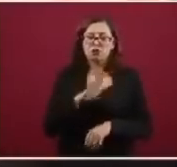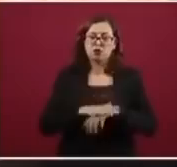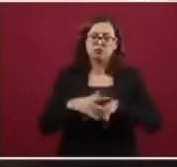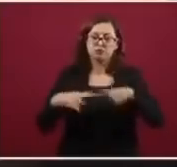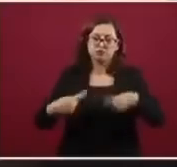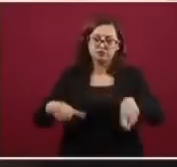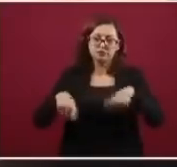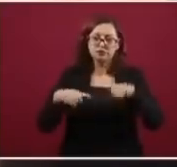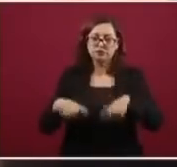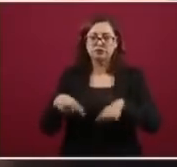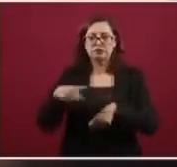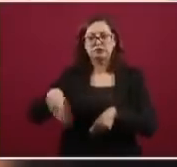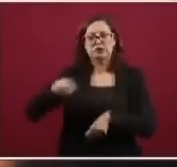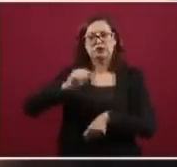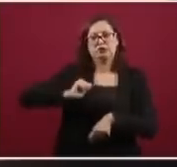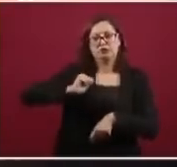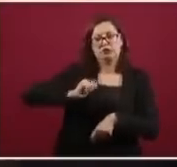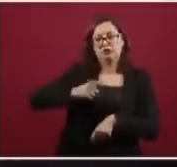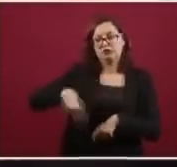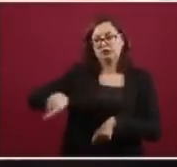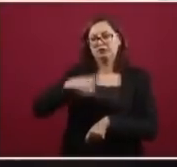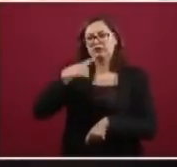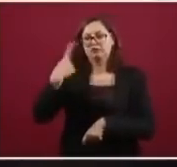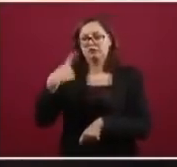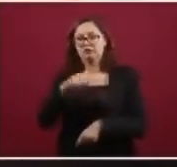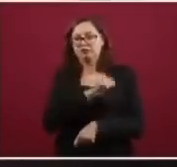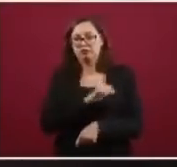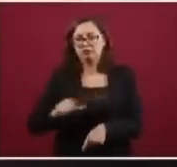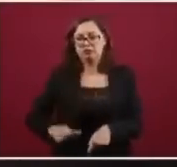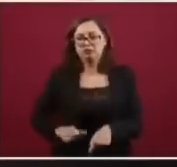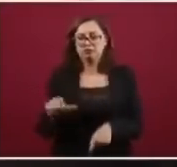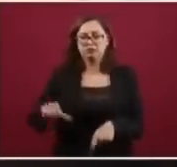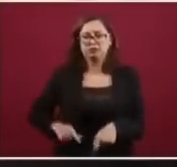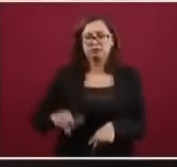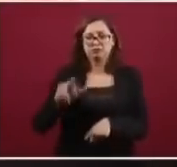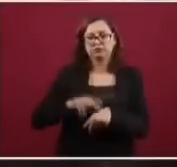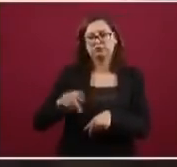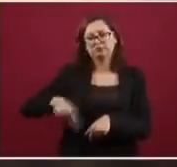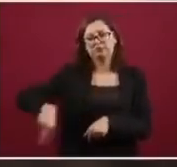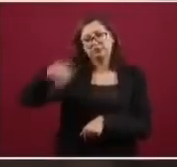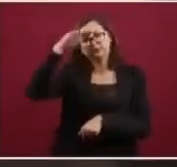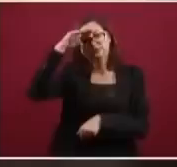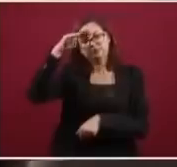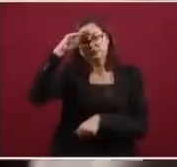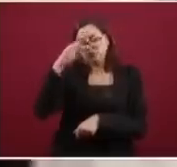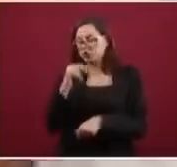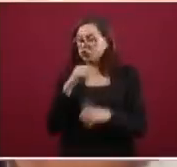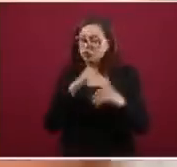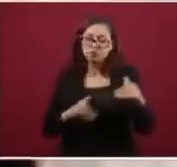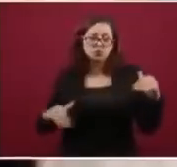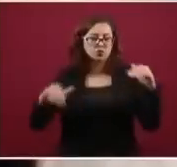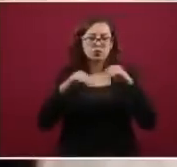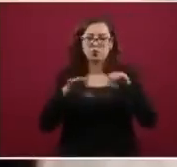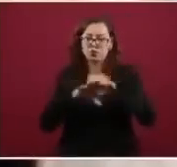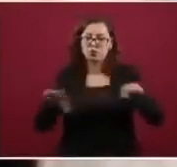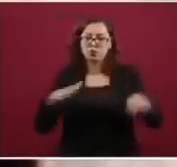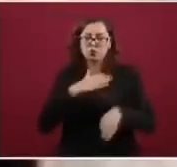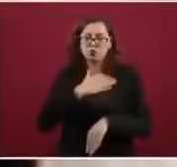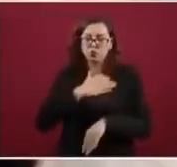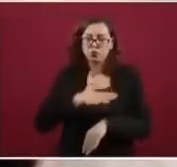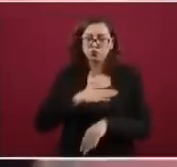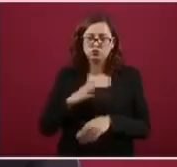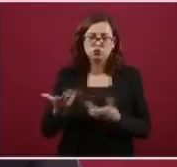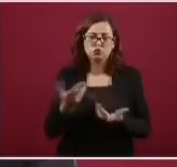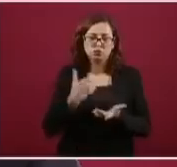su postura draconiana frente a demandas de alcaldes y gobernadores porque ellos consideran que es inequitativo la entrega de recursos a